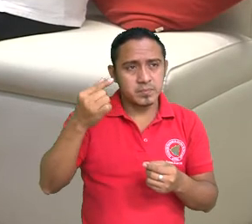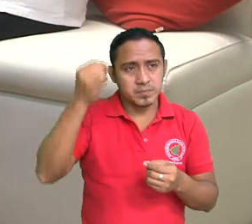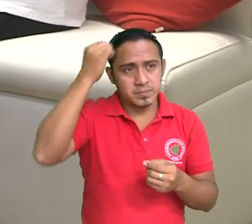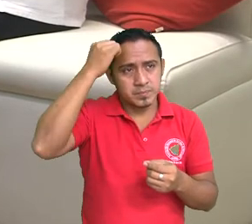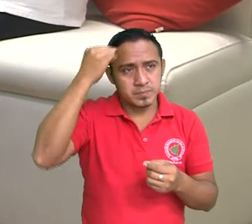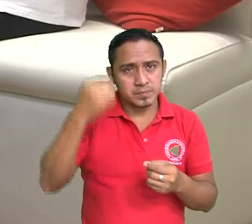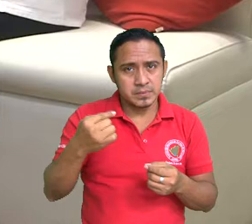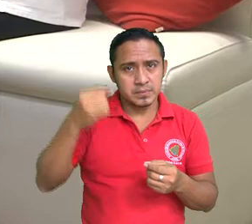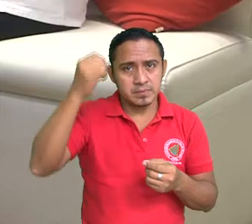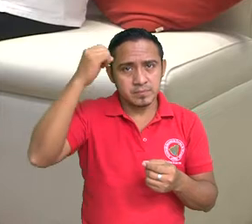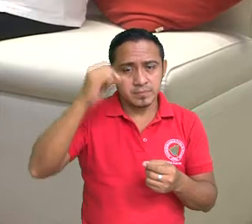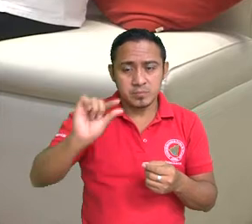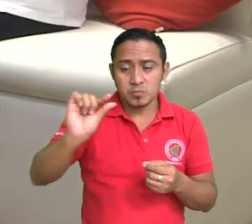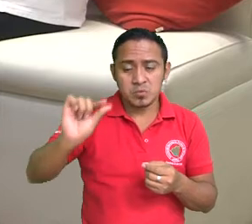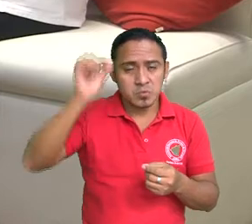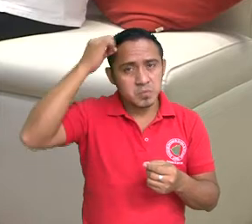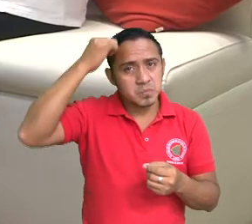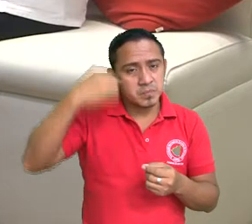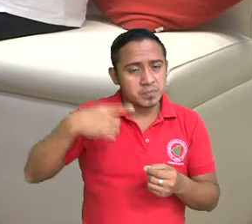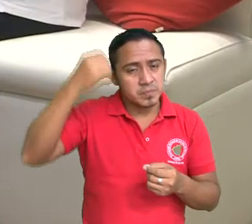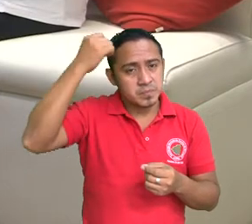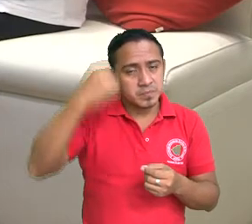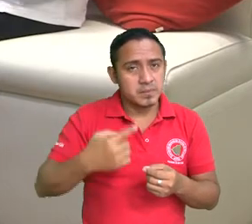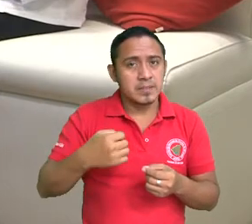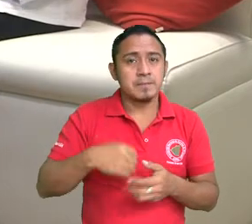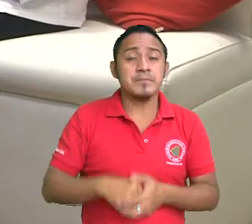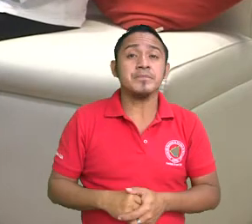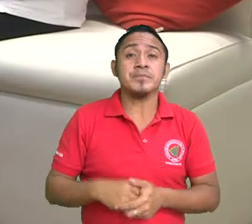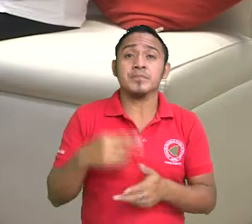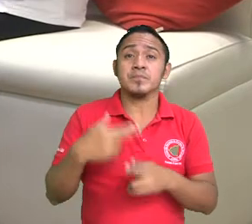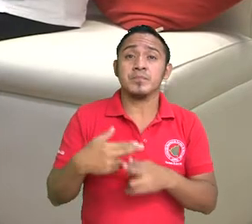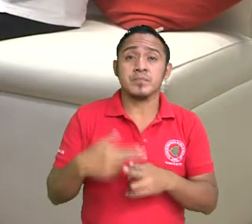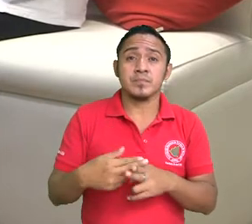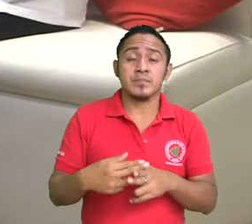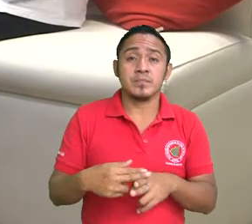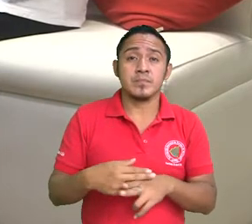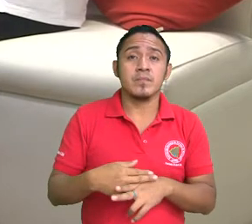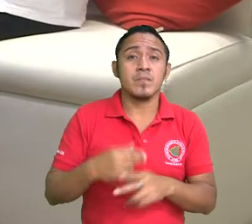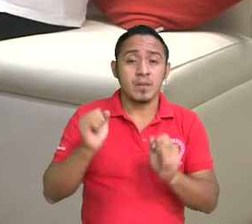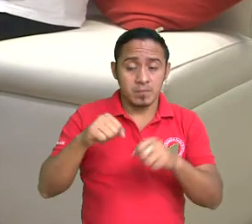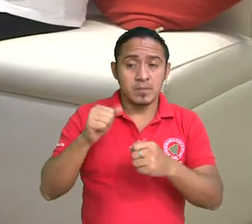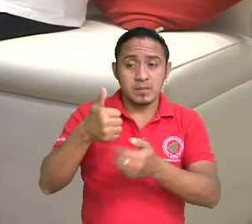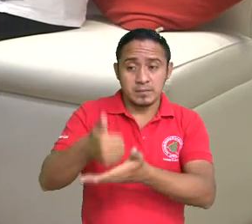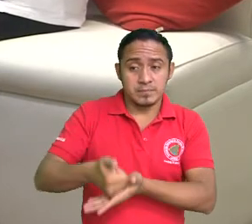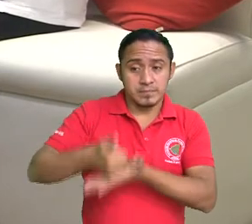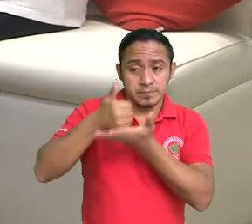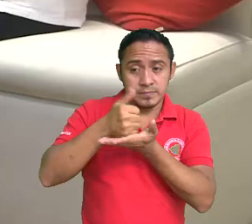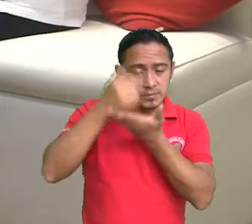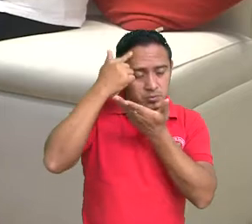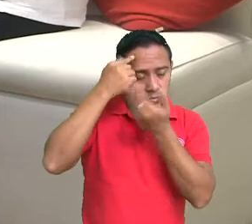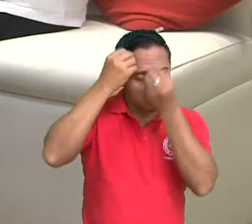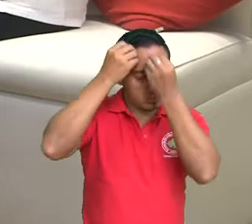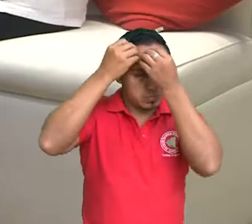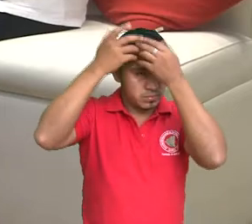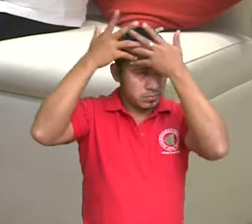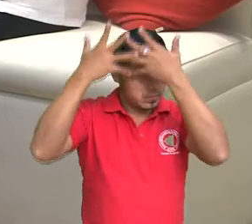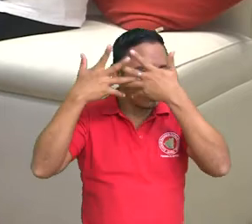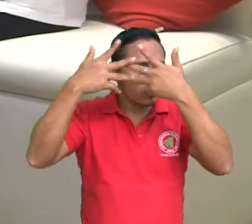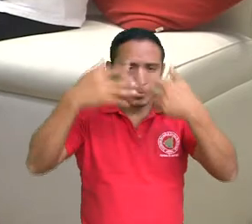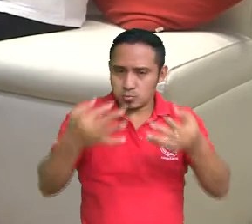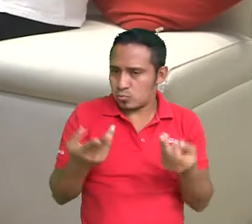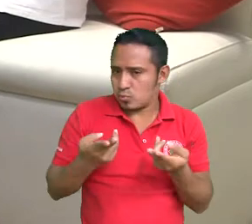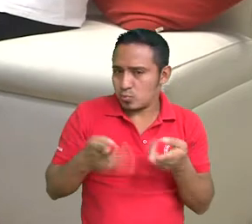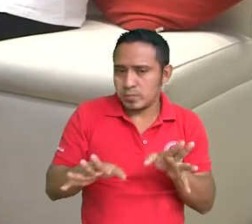el pelo crece menos? En donde el pelo, o sea, el tipo de alopecia sí es reversible, se puede tratar. Ese tipo